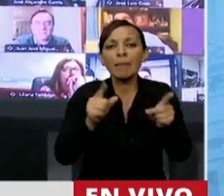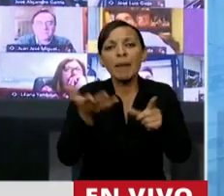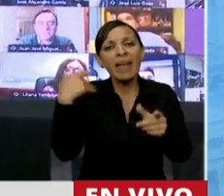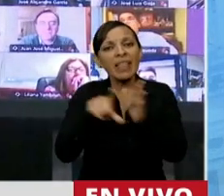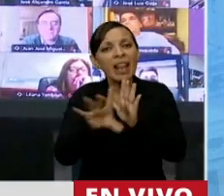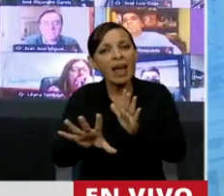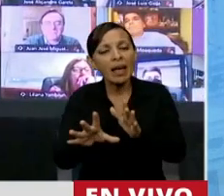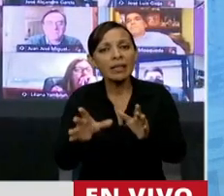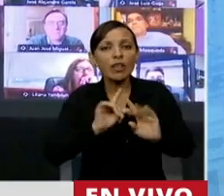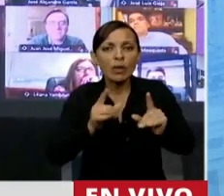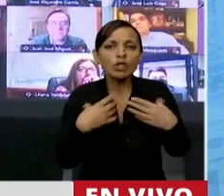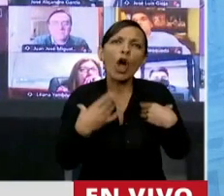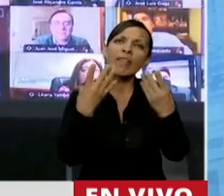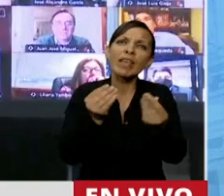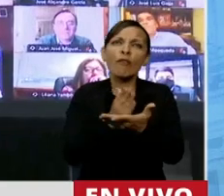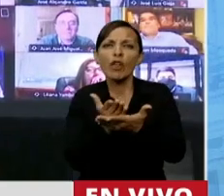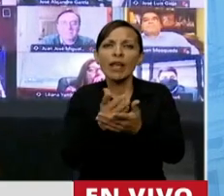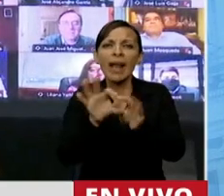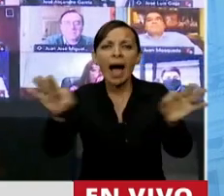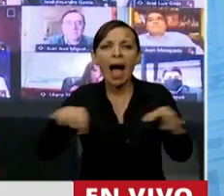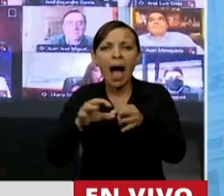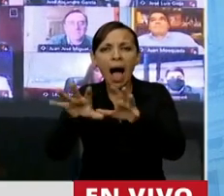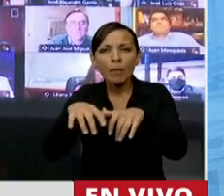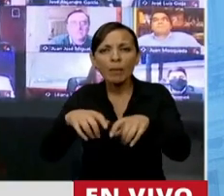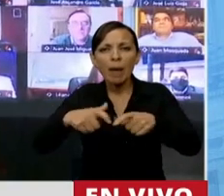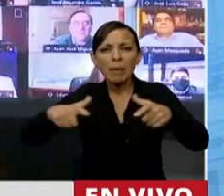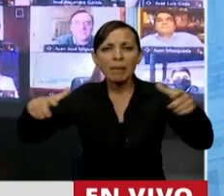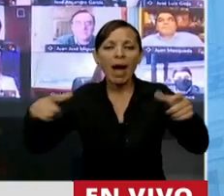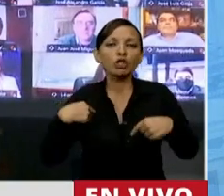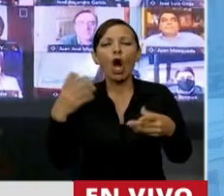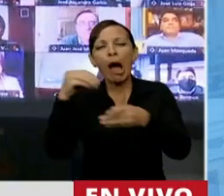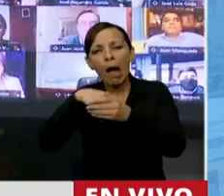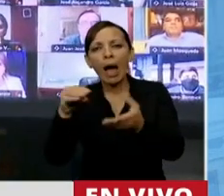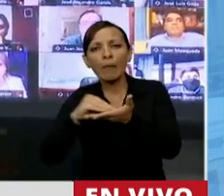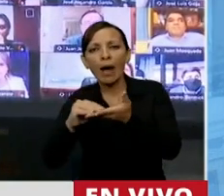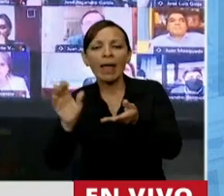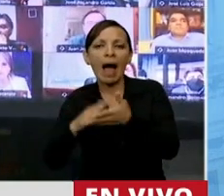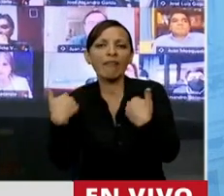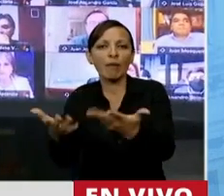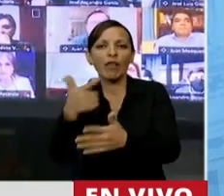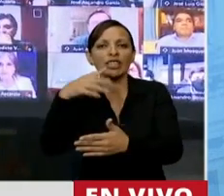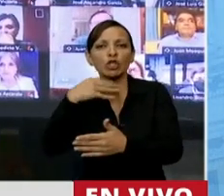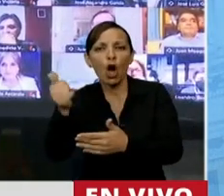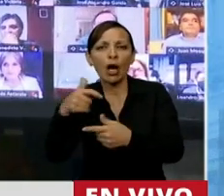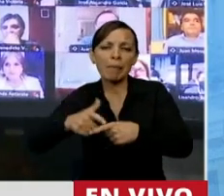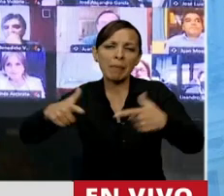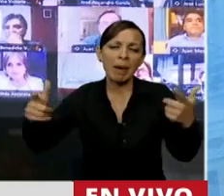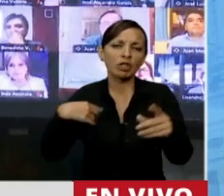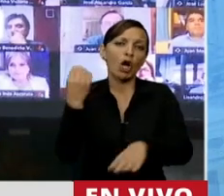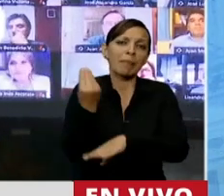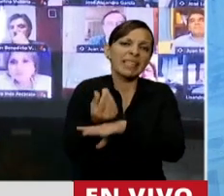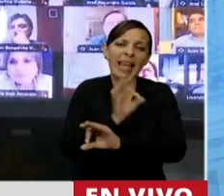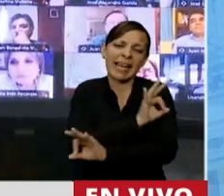por eso, señor presidente, y no porque defienda la frontera agropecuaria y ni sea abogado de algún grupo sojero en la provincia de Córdoba. No soy representante